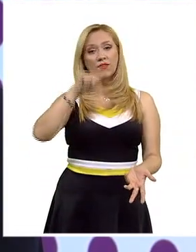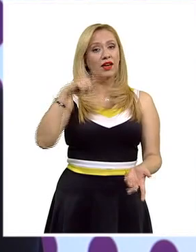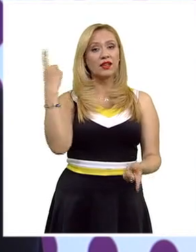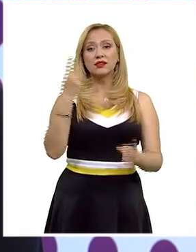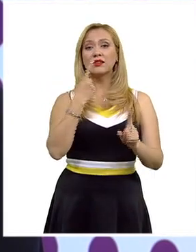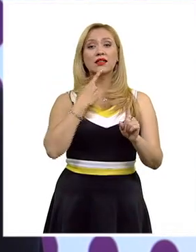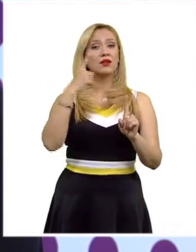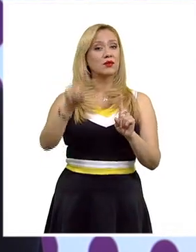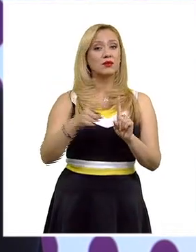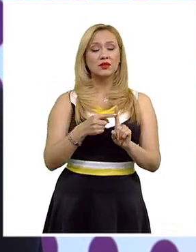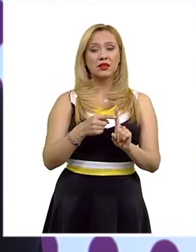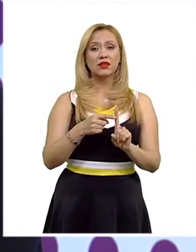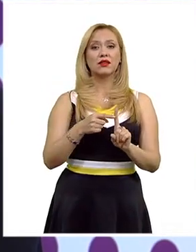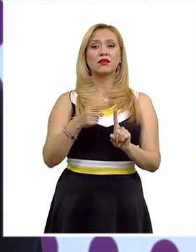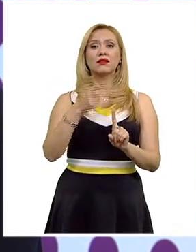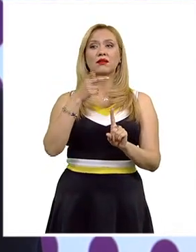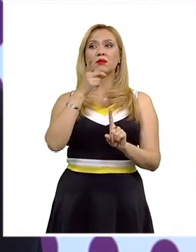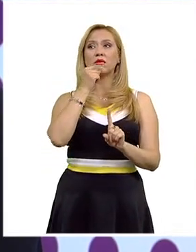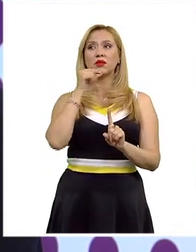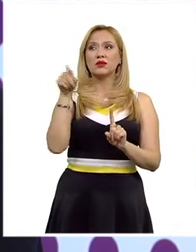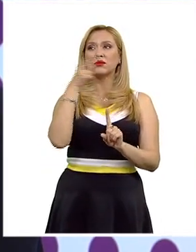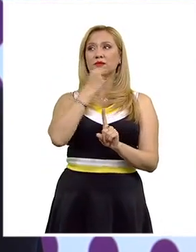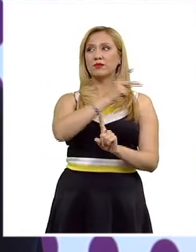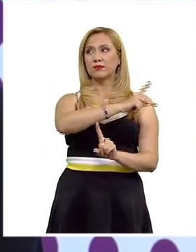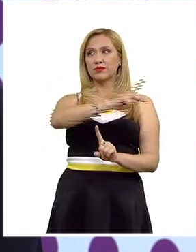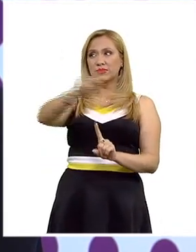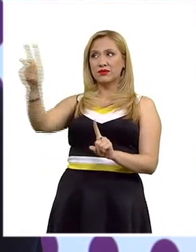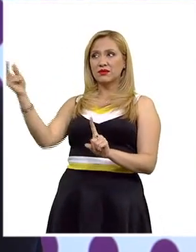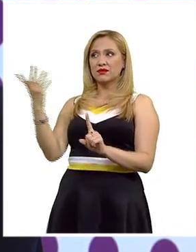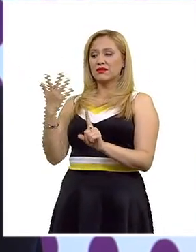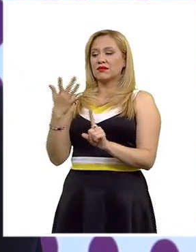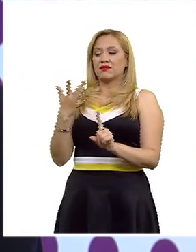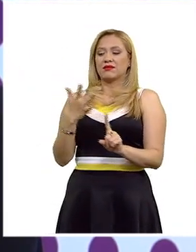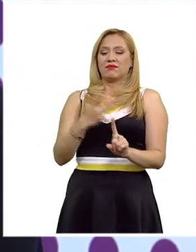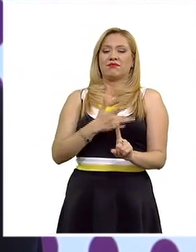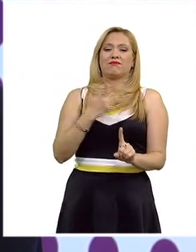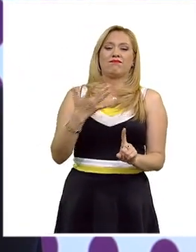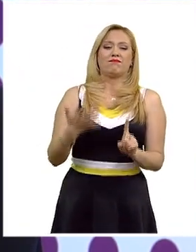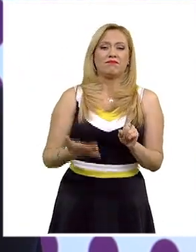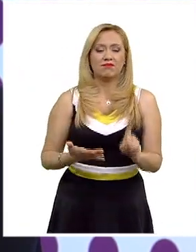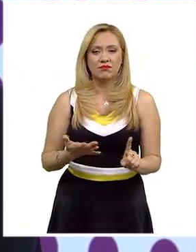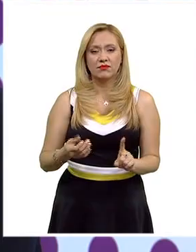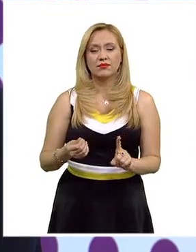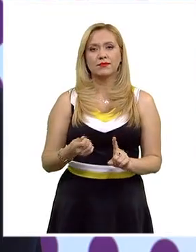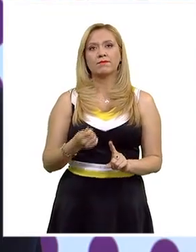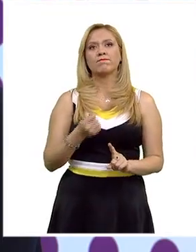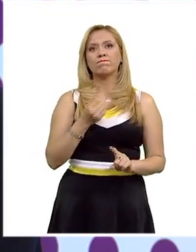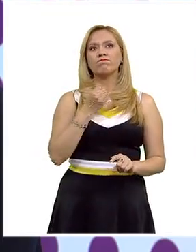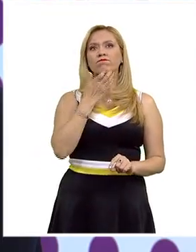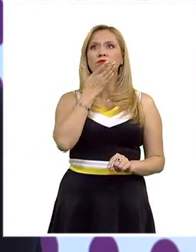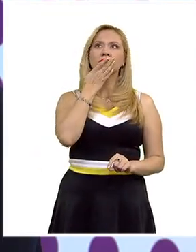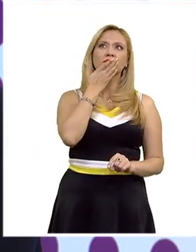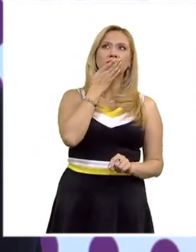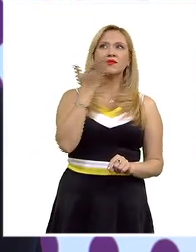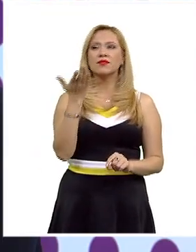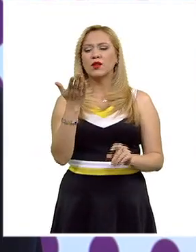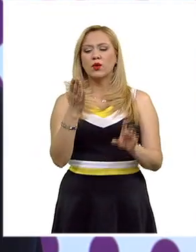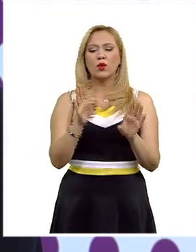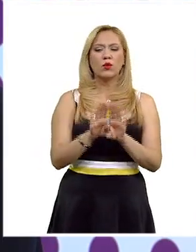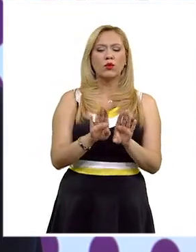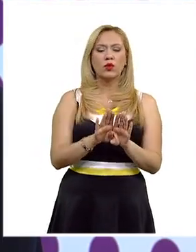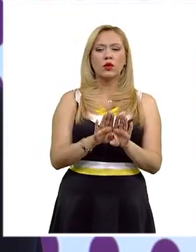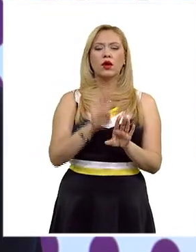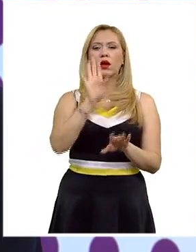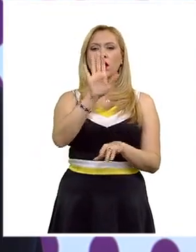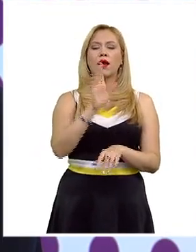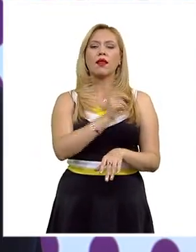Además es un ambiente súper hostil para las mujeres, es revictimizante. Entonces yo creo que más bien a lo mejor todavía no existen, pero a lo que deberíamos de apostarle es a